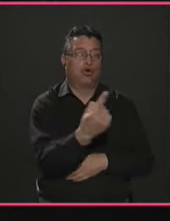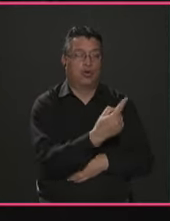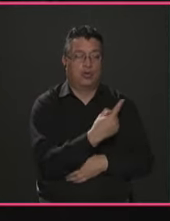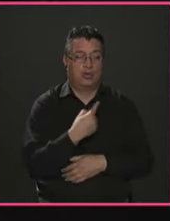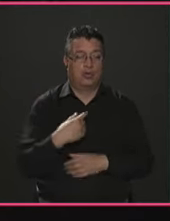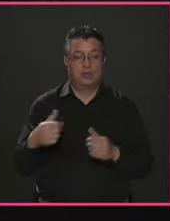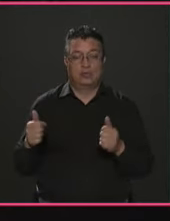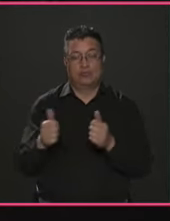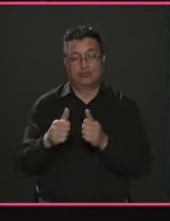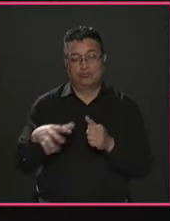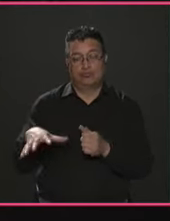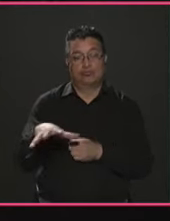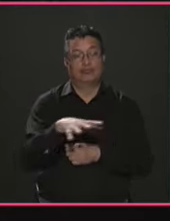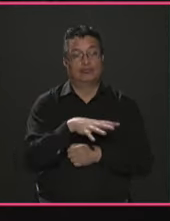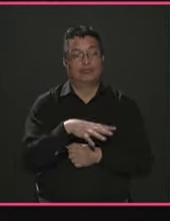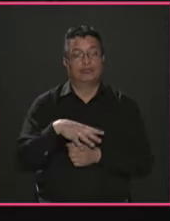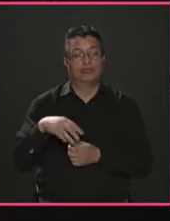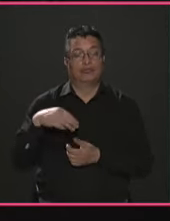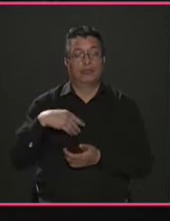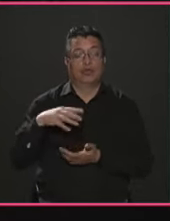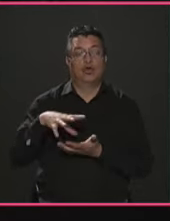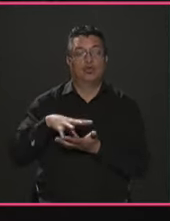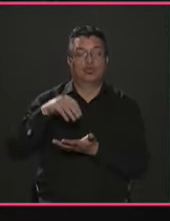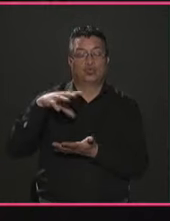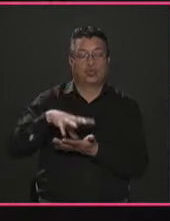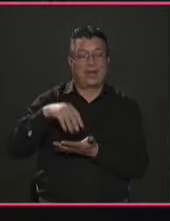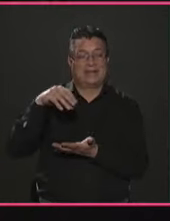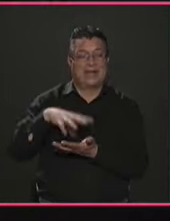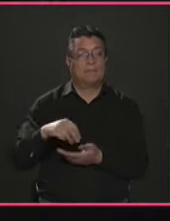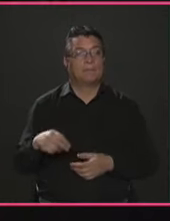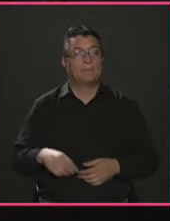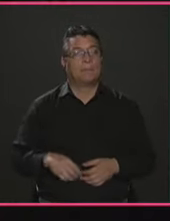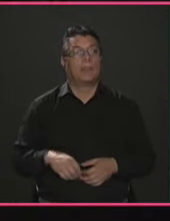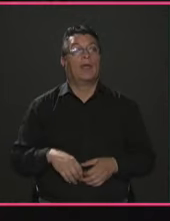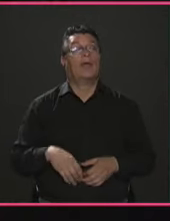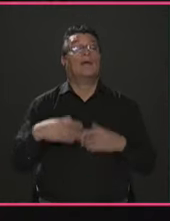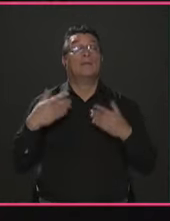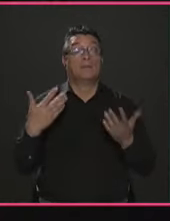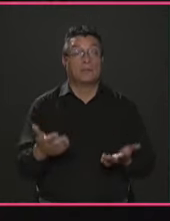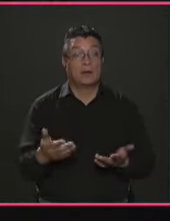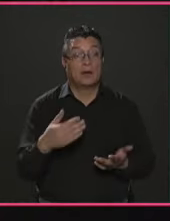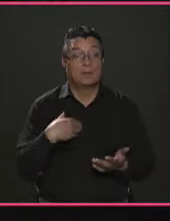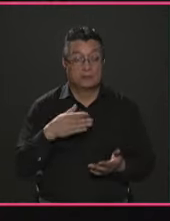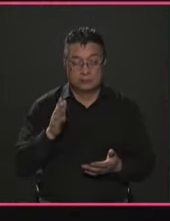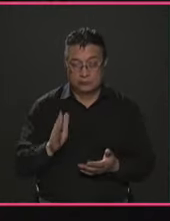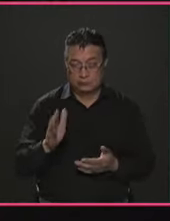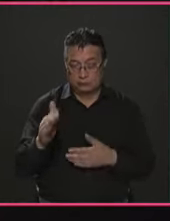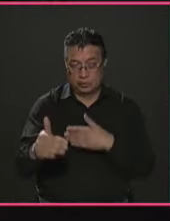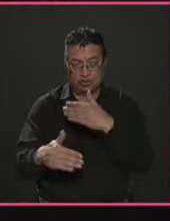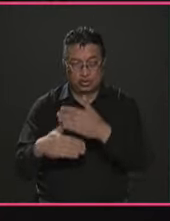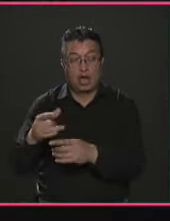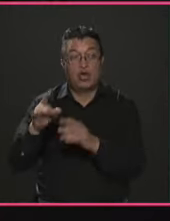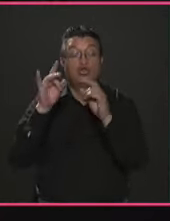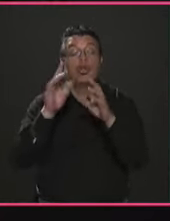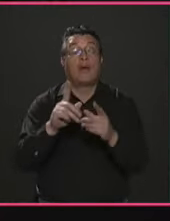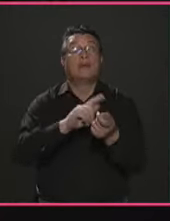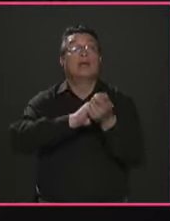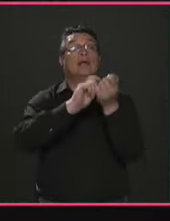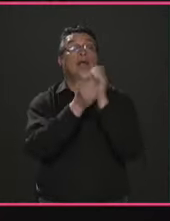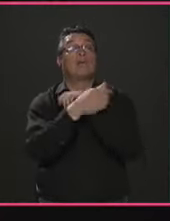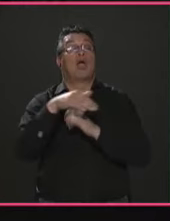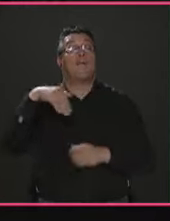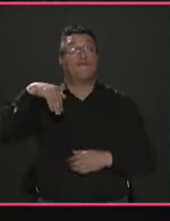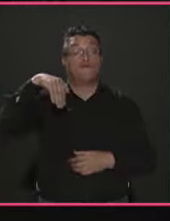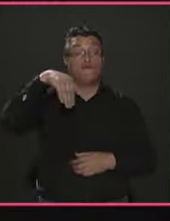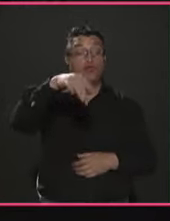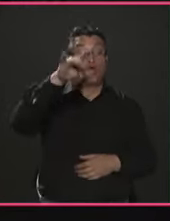de de ahora las eh sostenibilidad No es solamente cambiar el tipo de bus